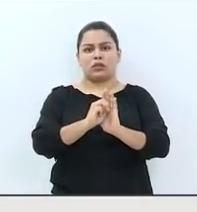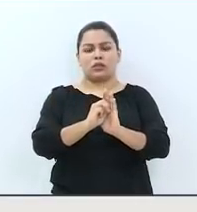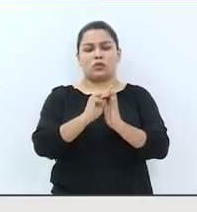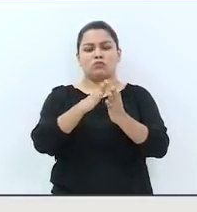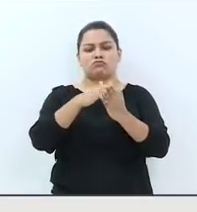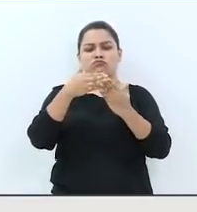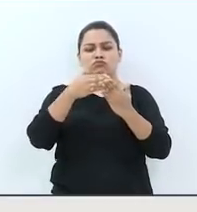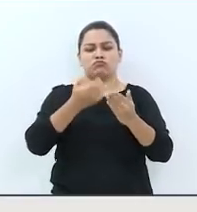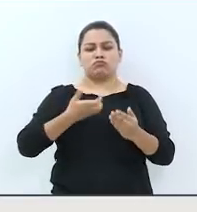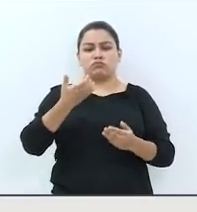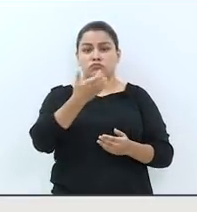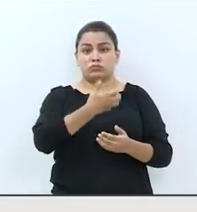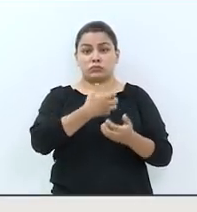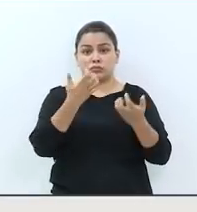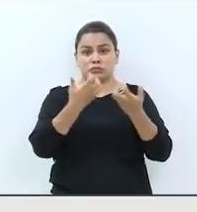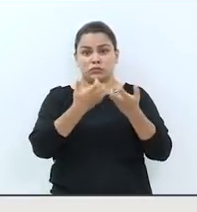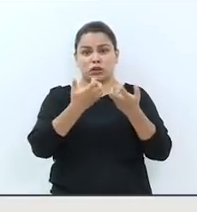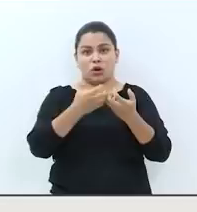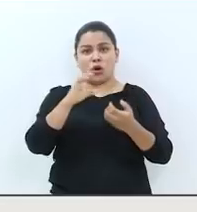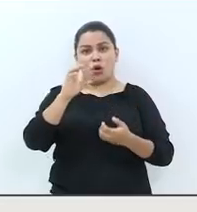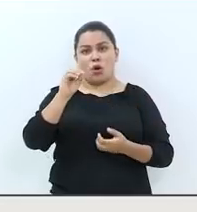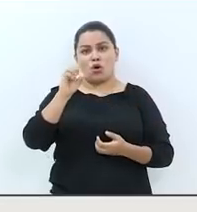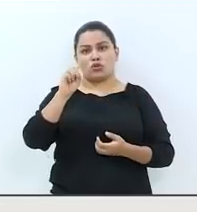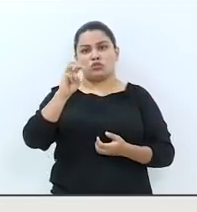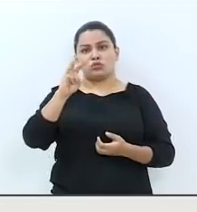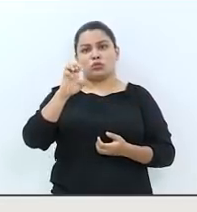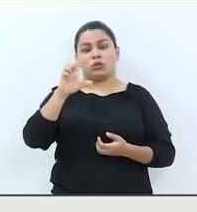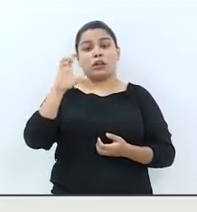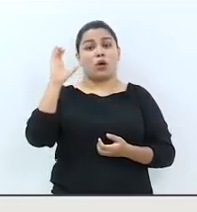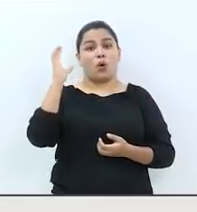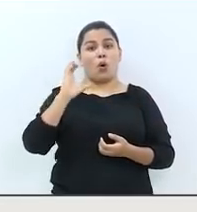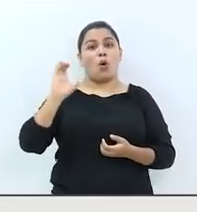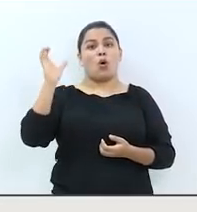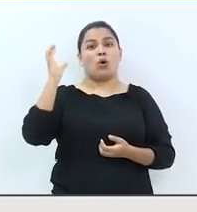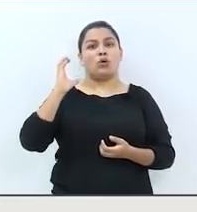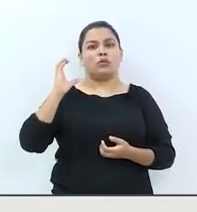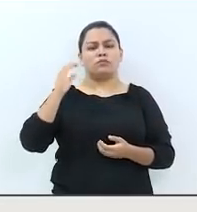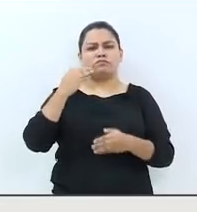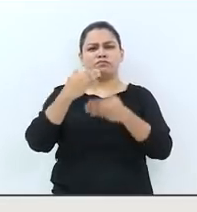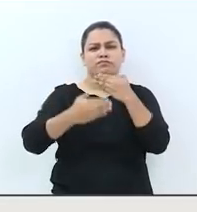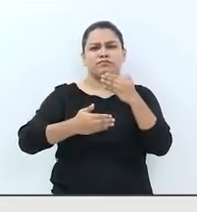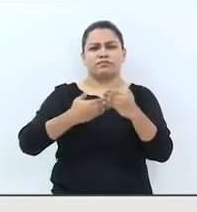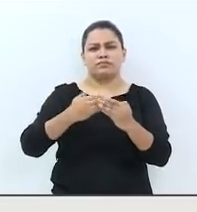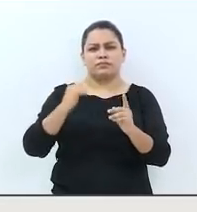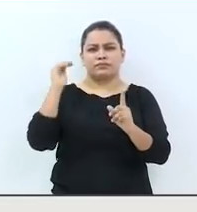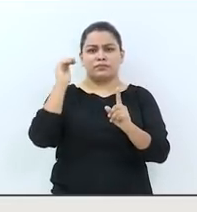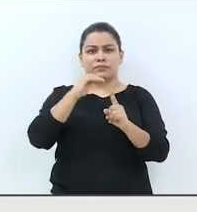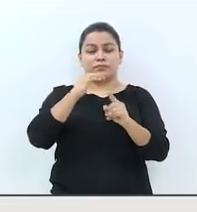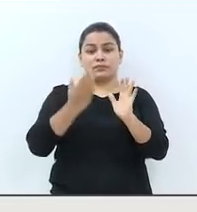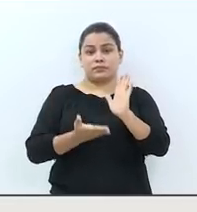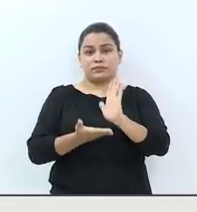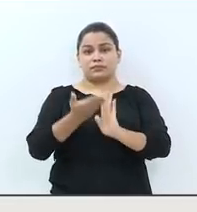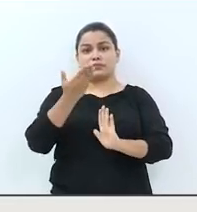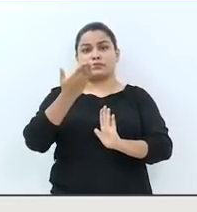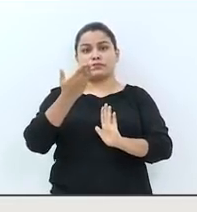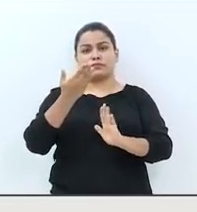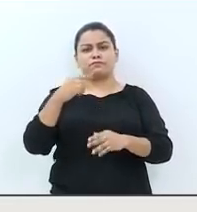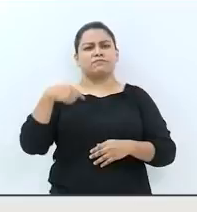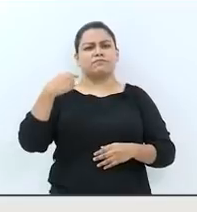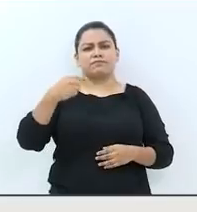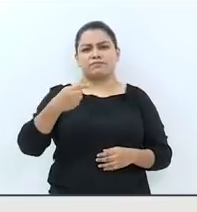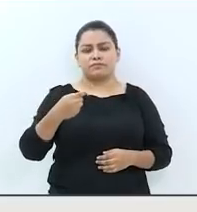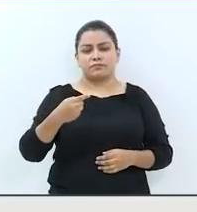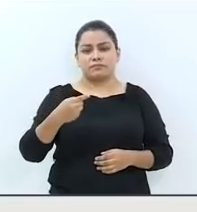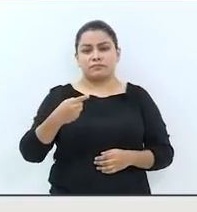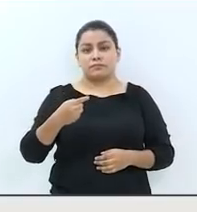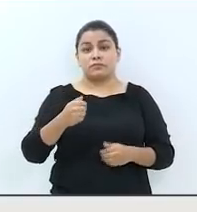nuestras compañeras y nuestros compañeros de COSCUL en Colombia sugiere que los procesos educativos se van desarrollando siempre de